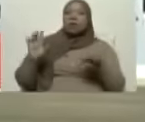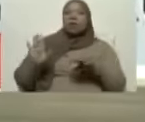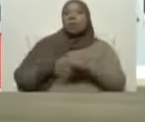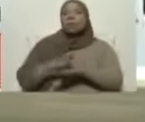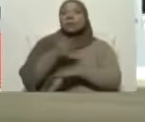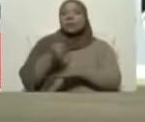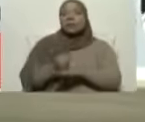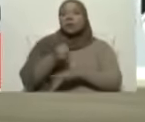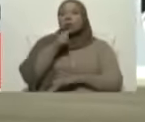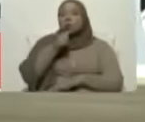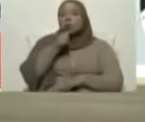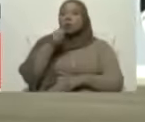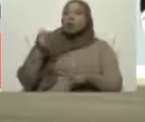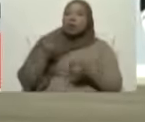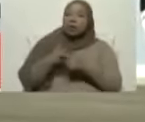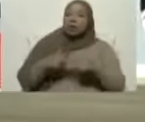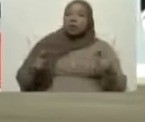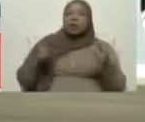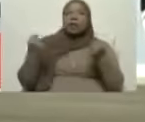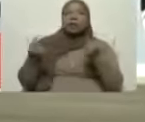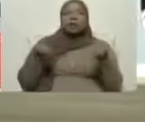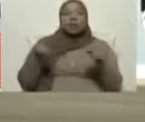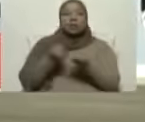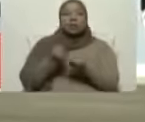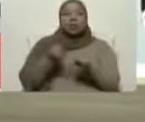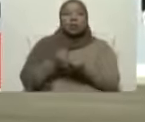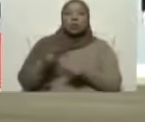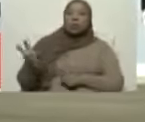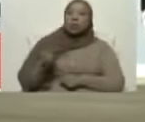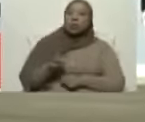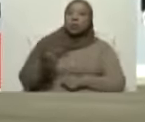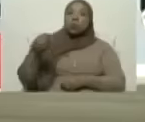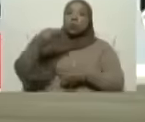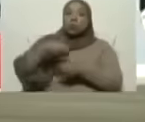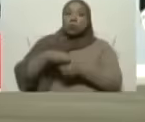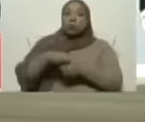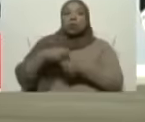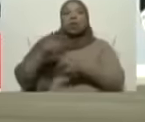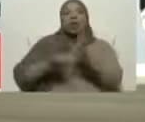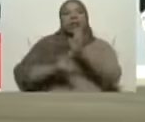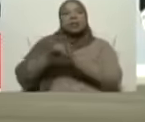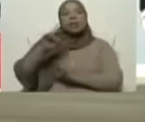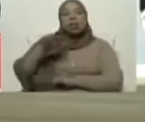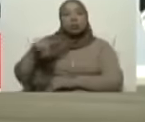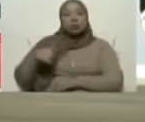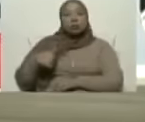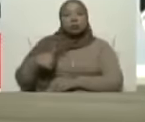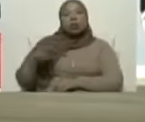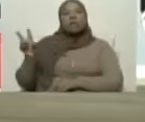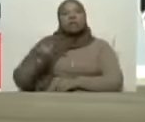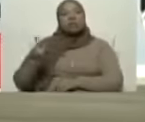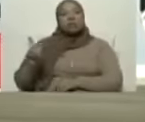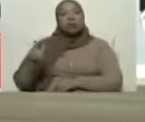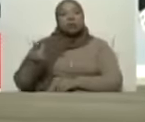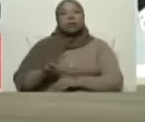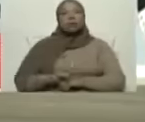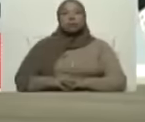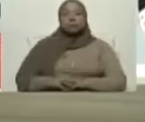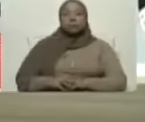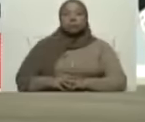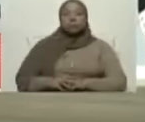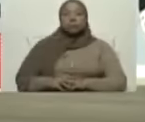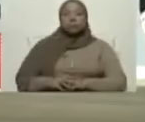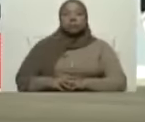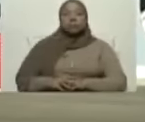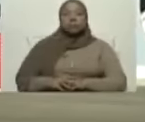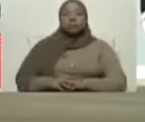principio de libertad económica y su contribución al desarrollo de la nación. La nación